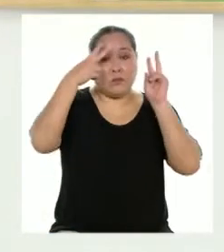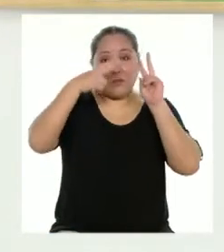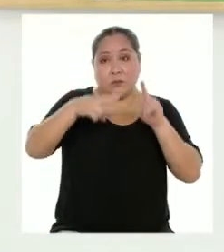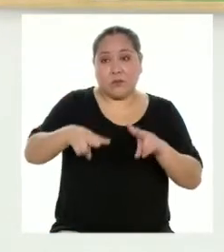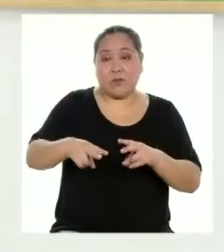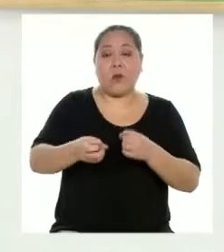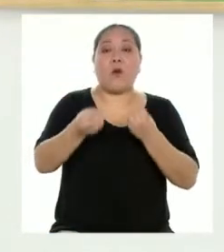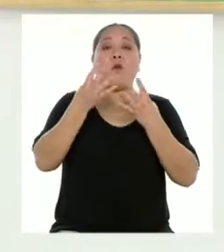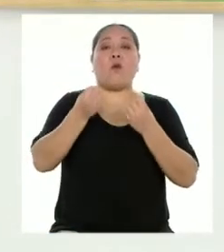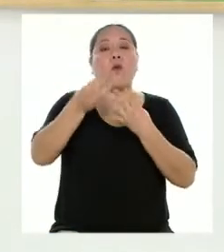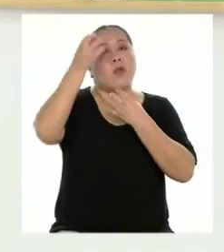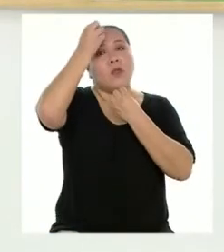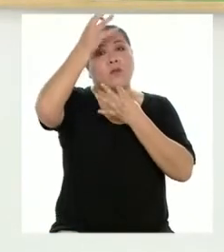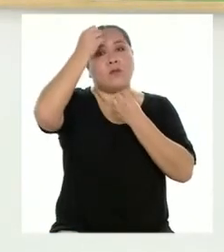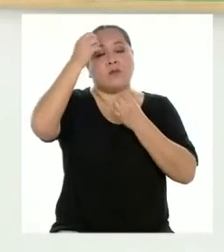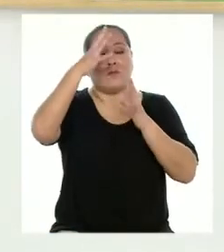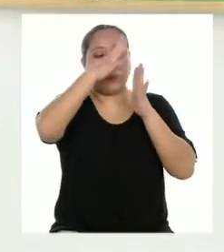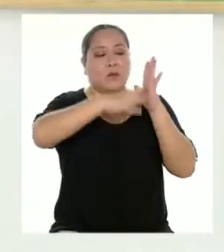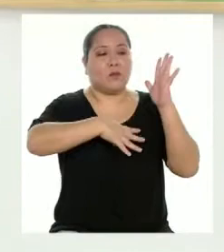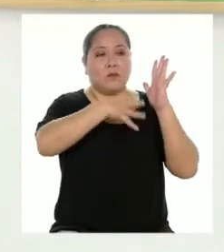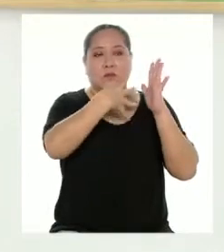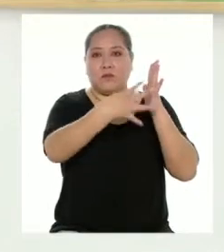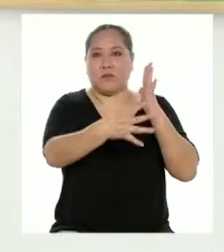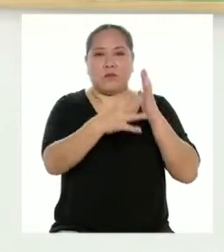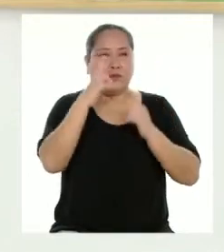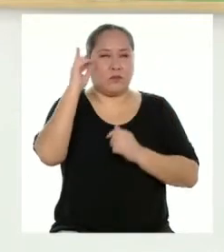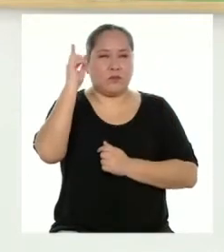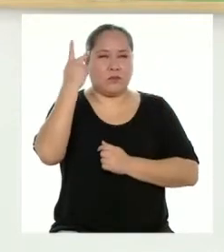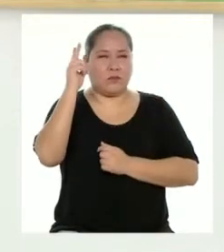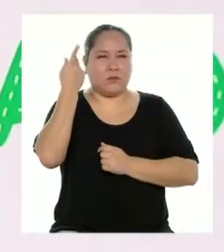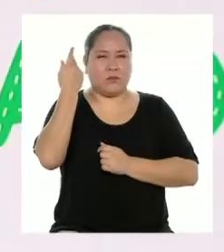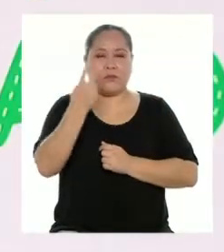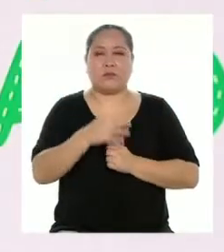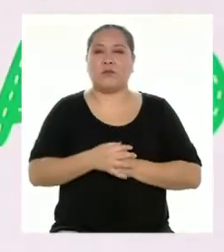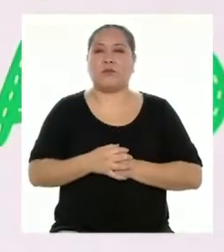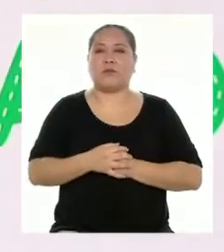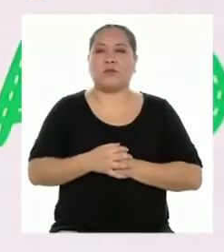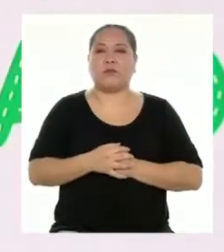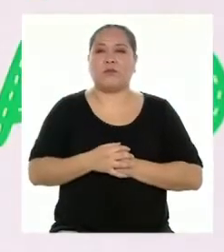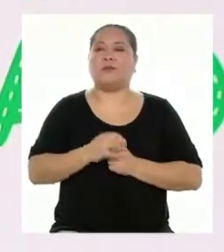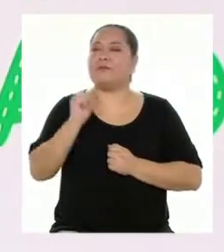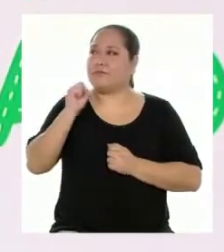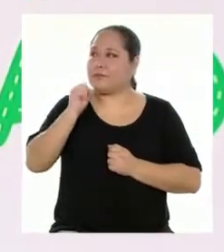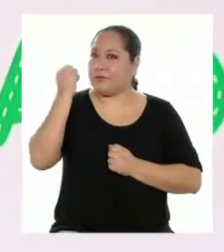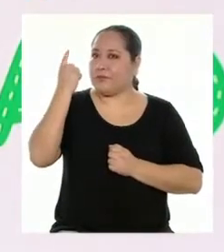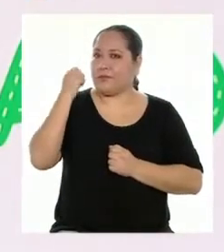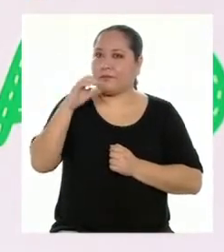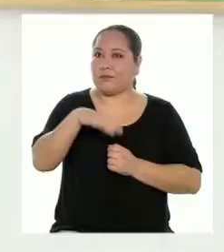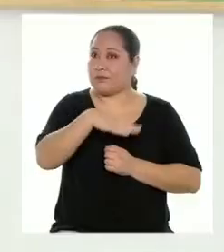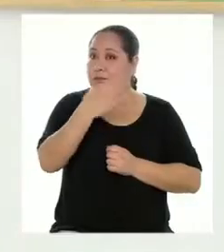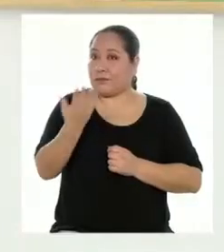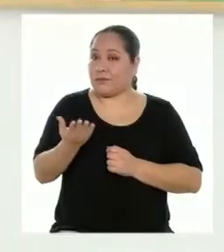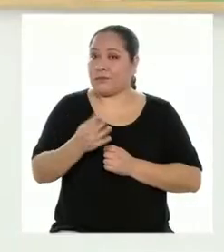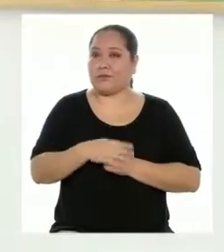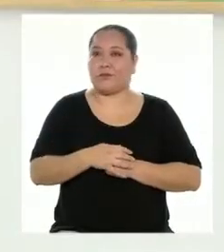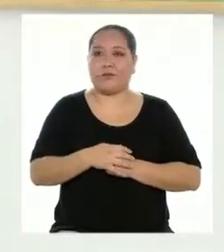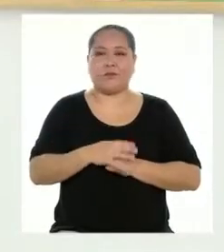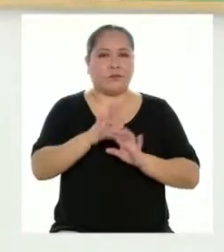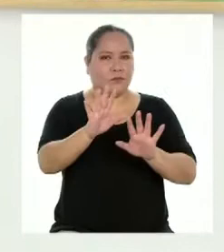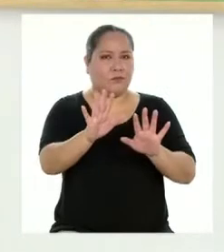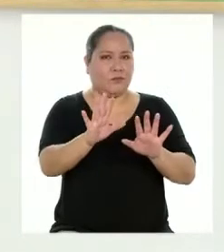cantidad de información para que el cuadro no se vuelva muy confuso o ilegible. Entiendo. ¿Vamos con la siguiente? Un